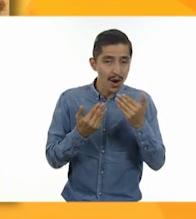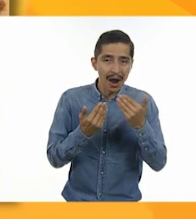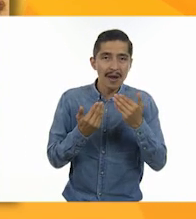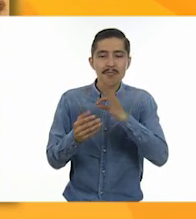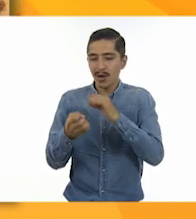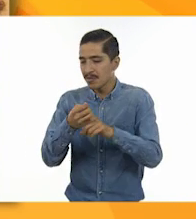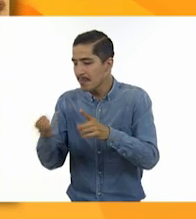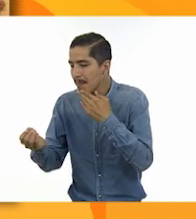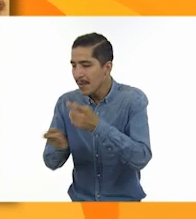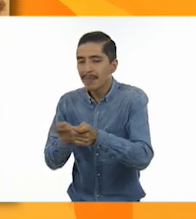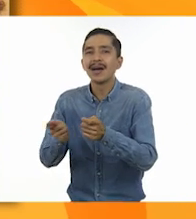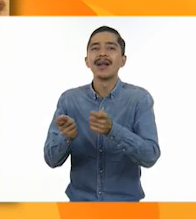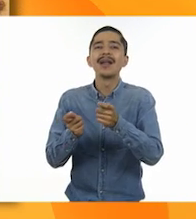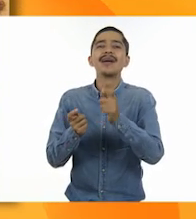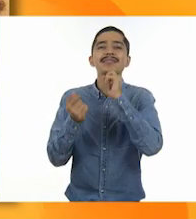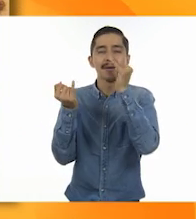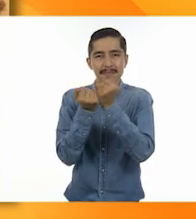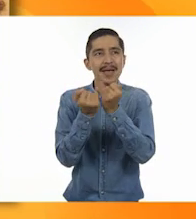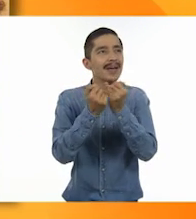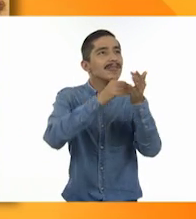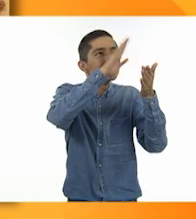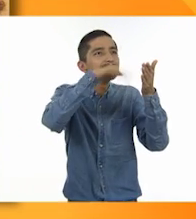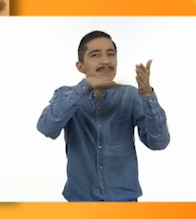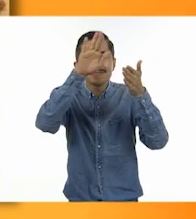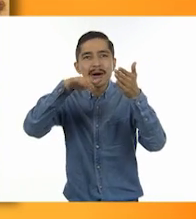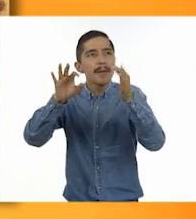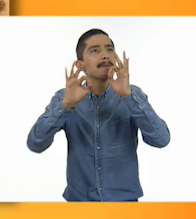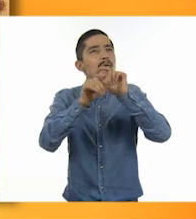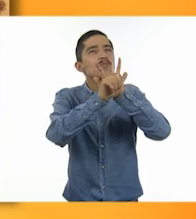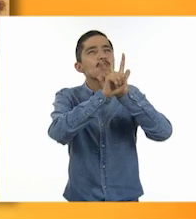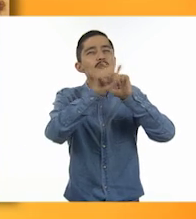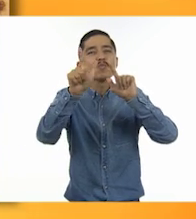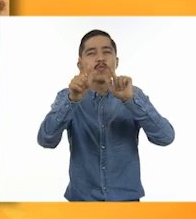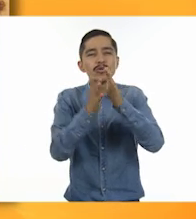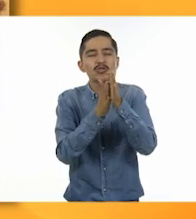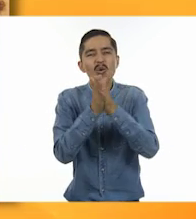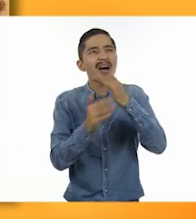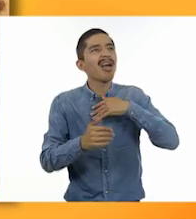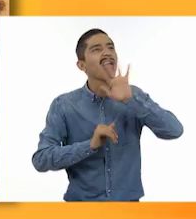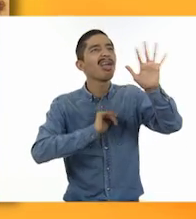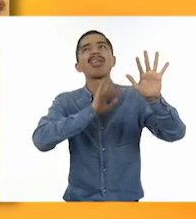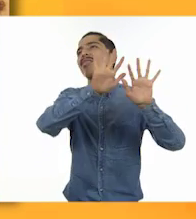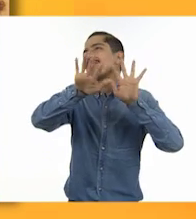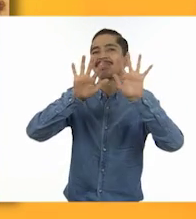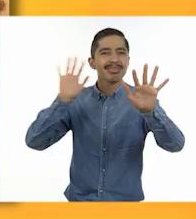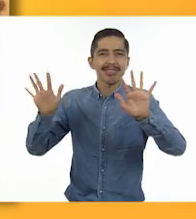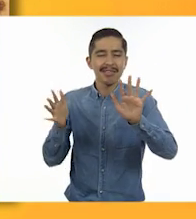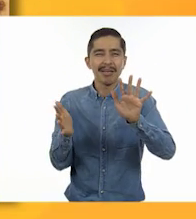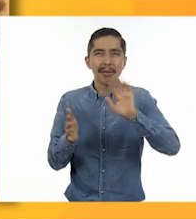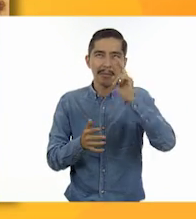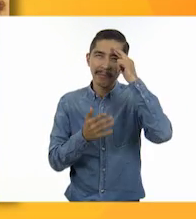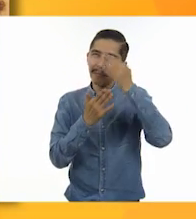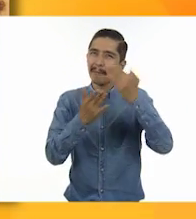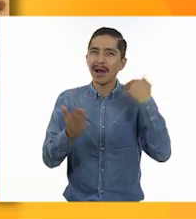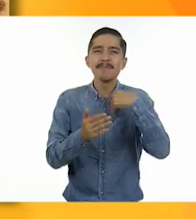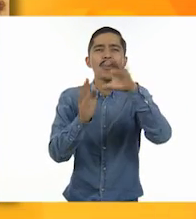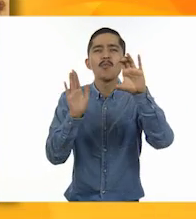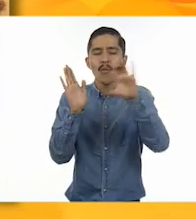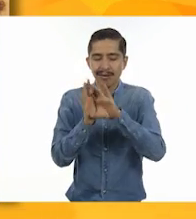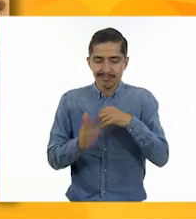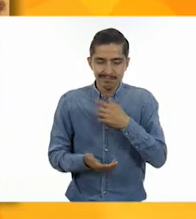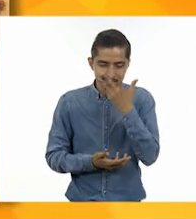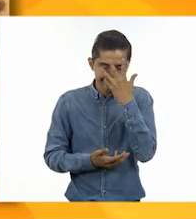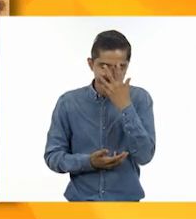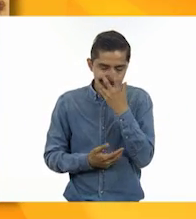estarían siempre limpias, sin mis rayones y mis huellas de chocolate. Me fui a mi cuarto, muy triste.